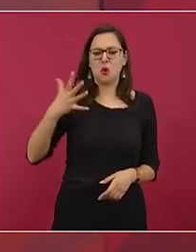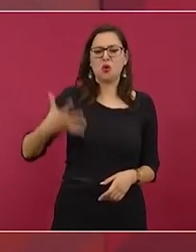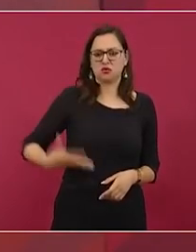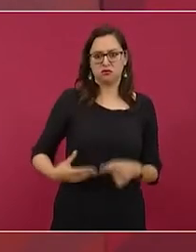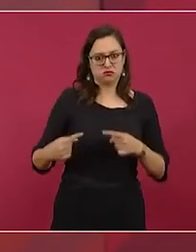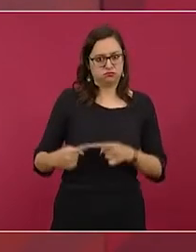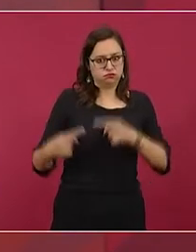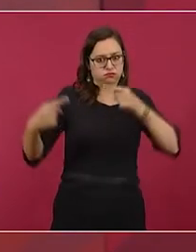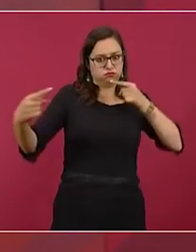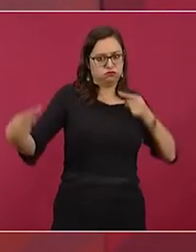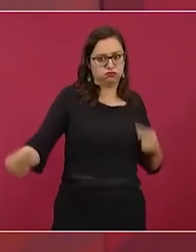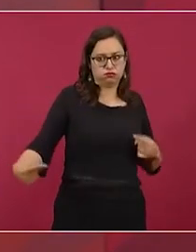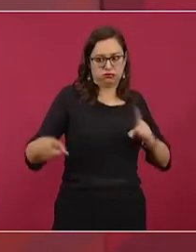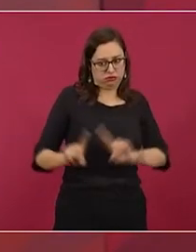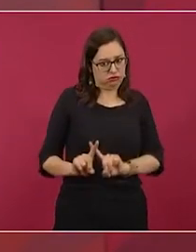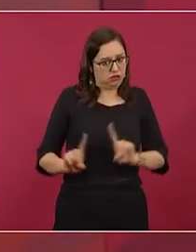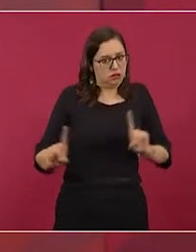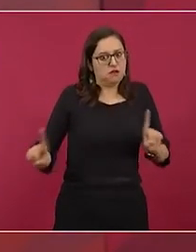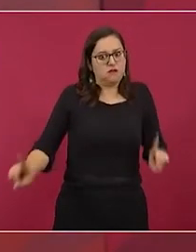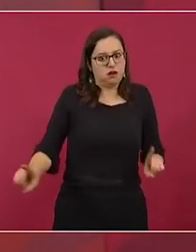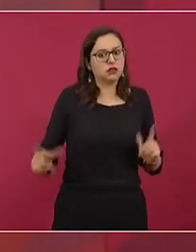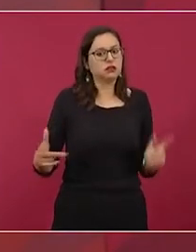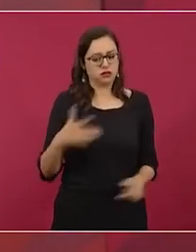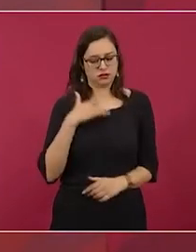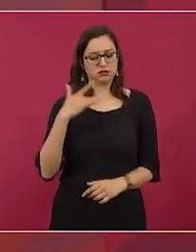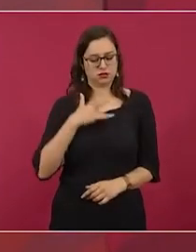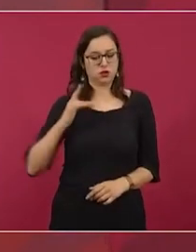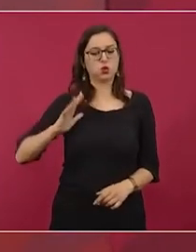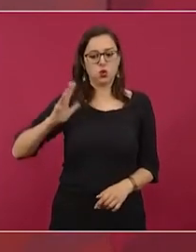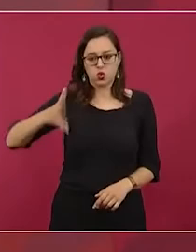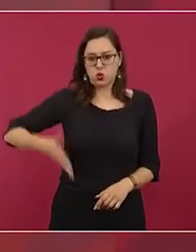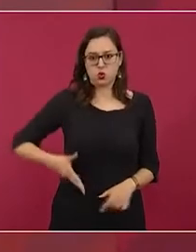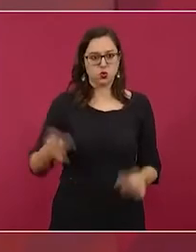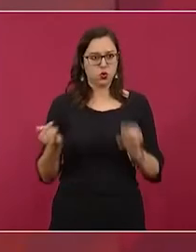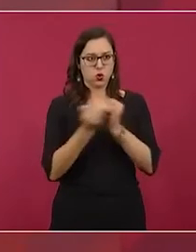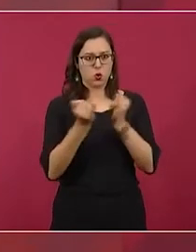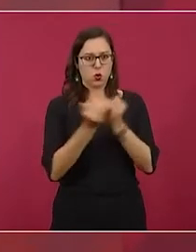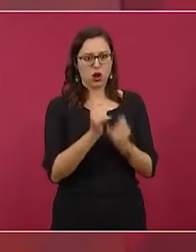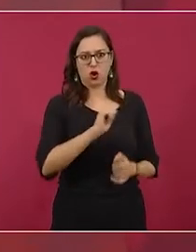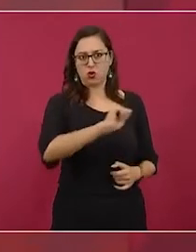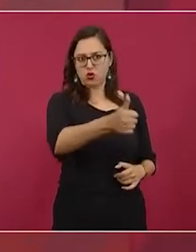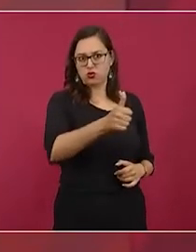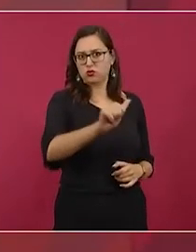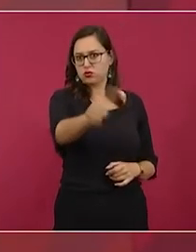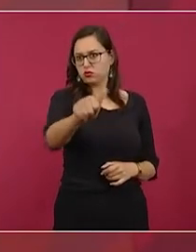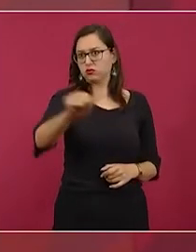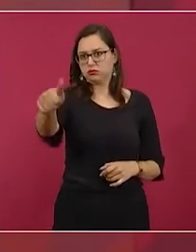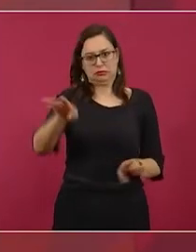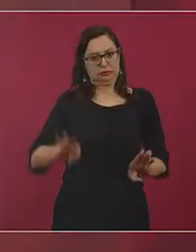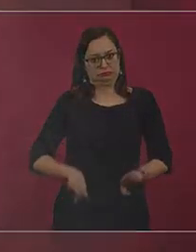que tengamos esas diferencias y así con otros de tiempo atrás.